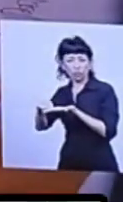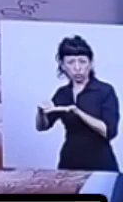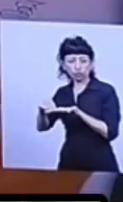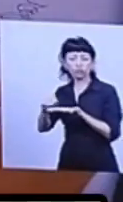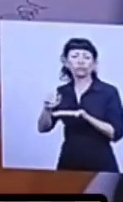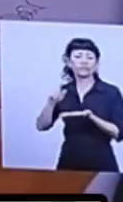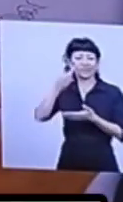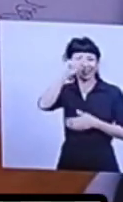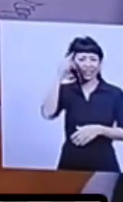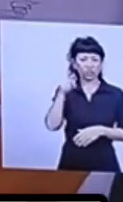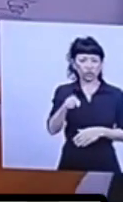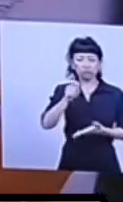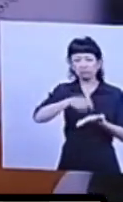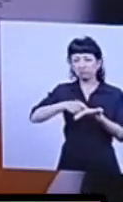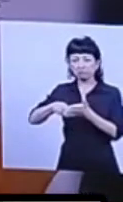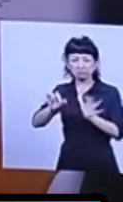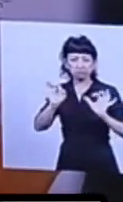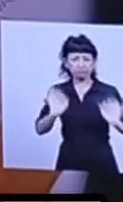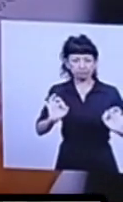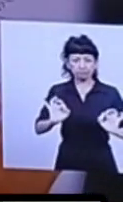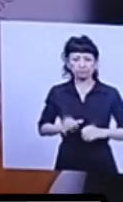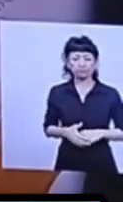diputados de